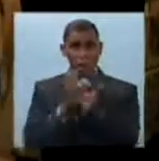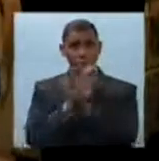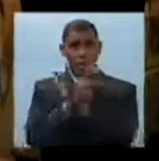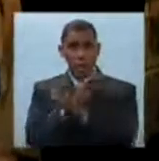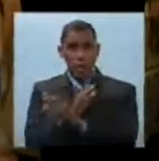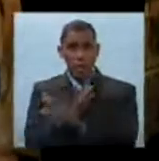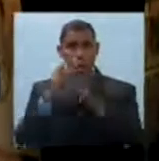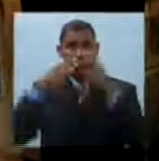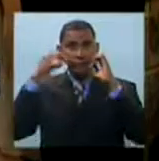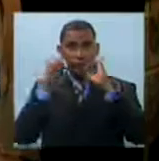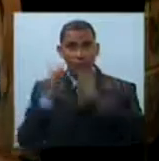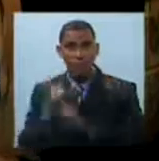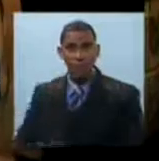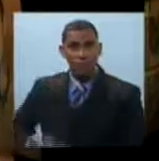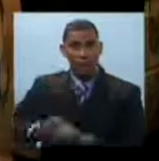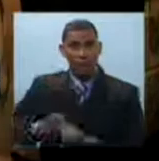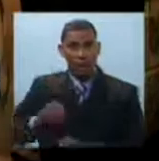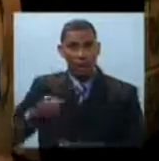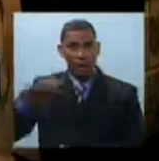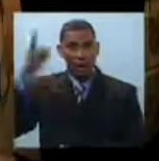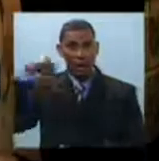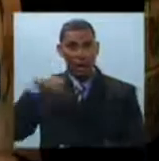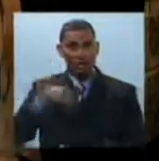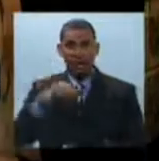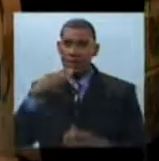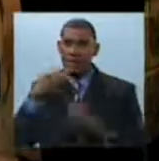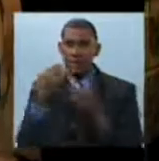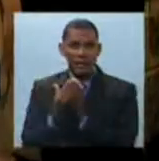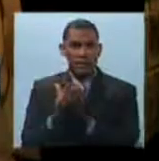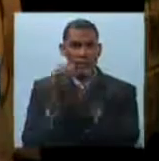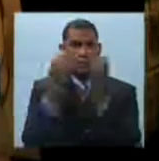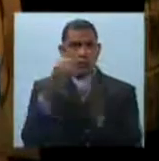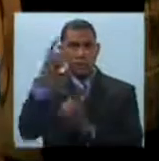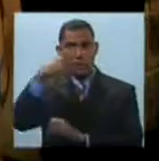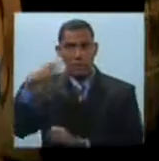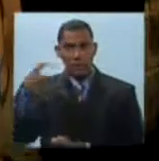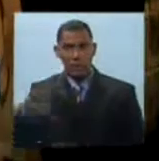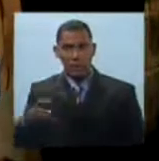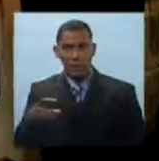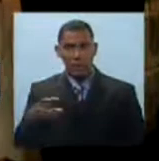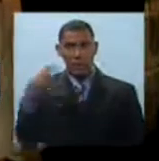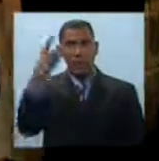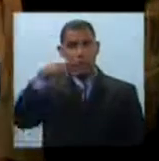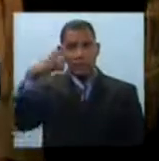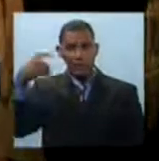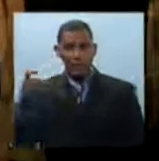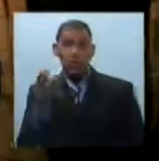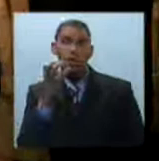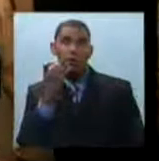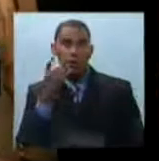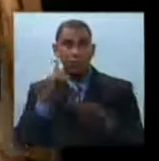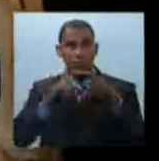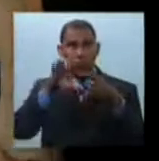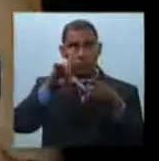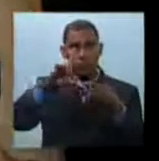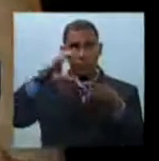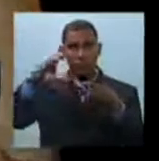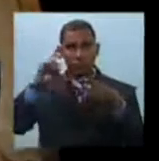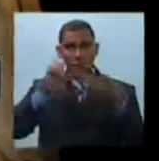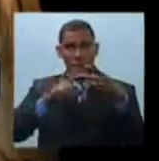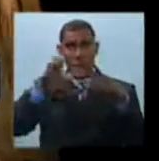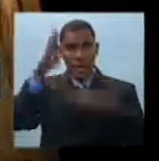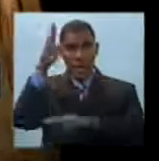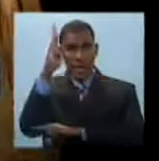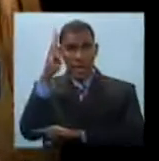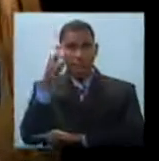profesional. Como lo dije en el acto, agradecí a muchas personas, personas como Domingo Carrasquel, Cardenales de